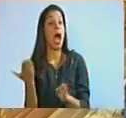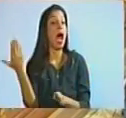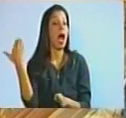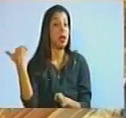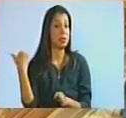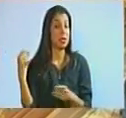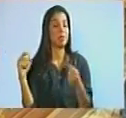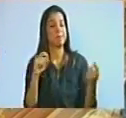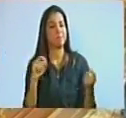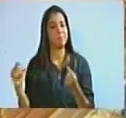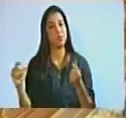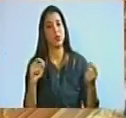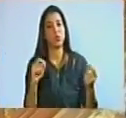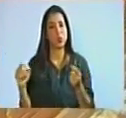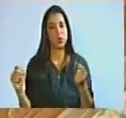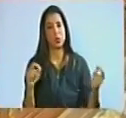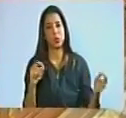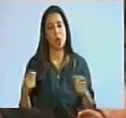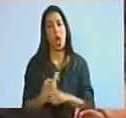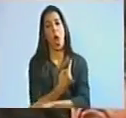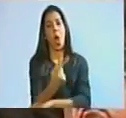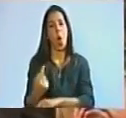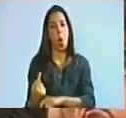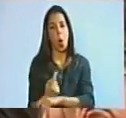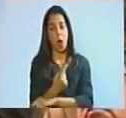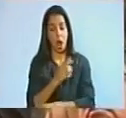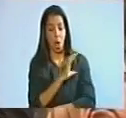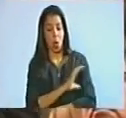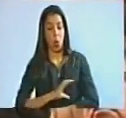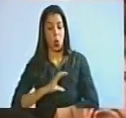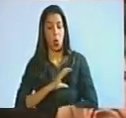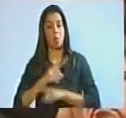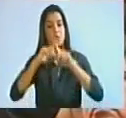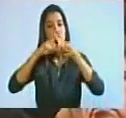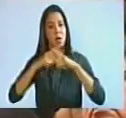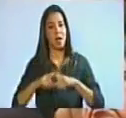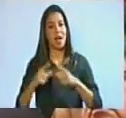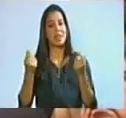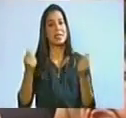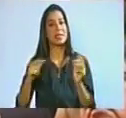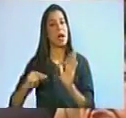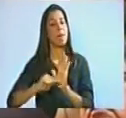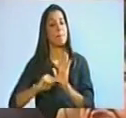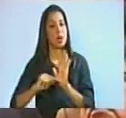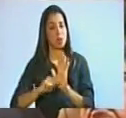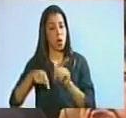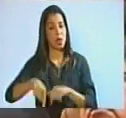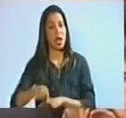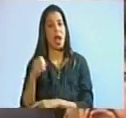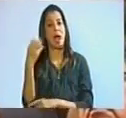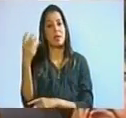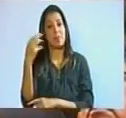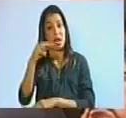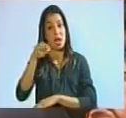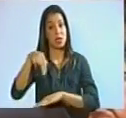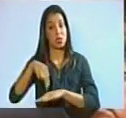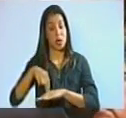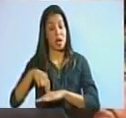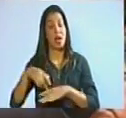que durante varios días realizó la Comisión de Economía Productiva y Diversificada de esta Asamblea Nacional